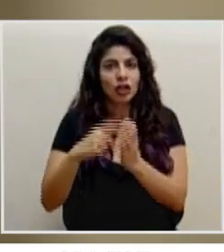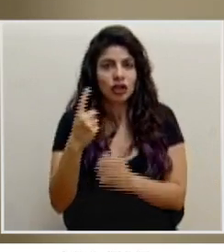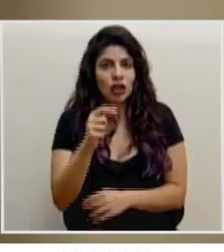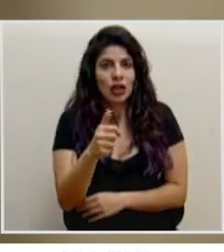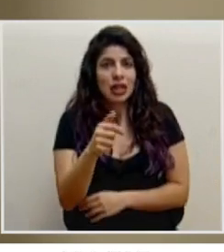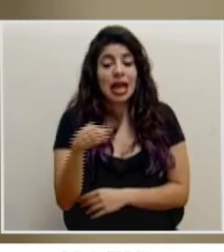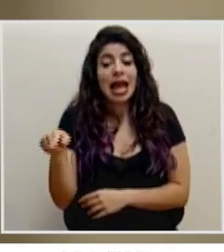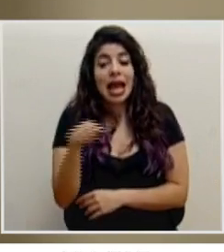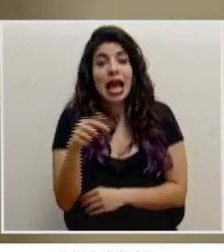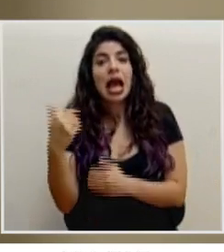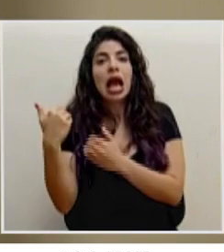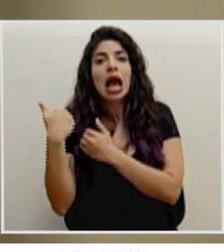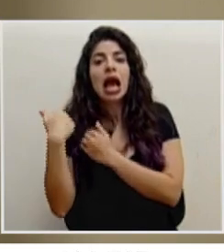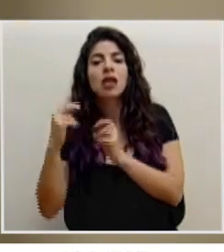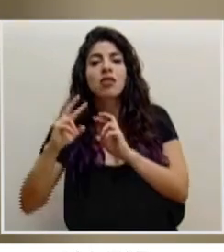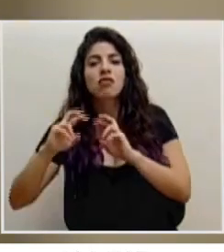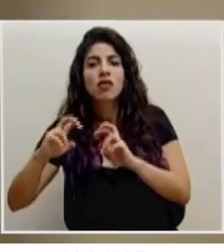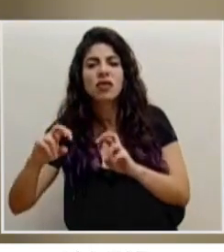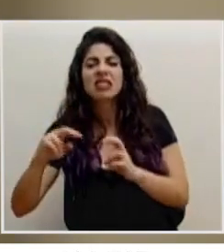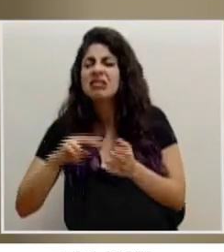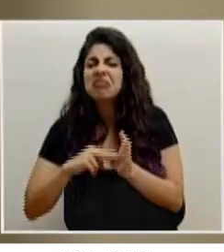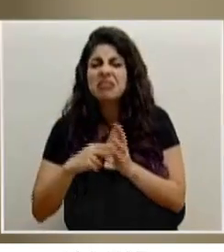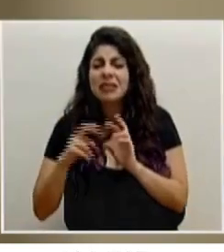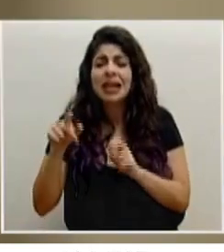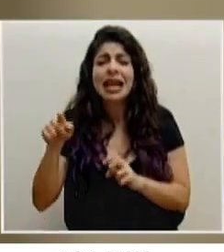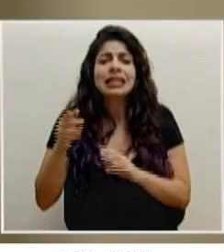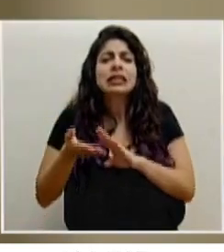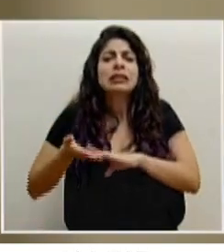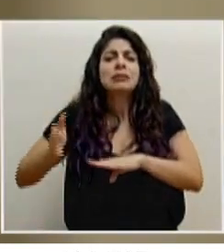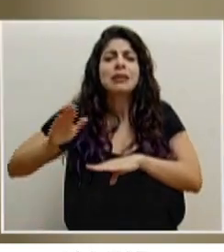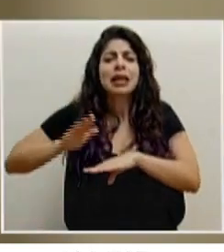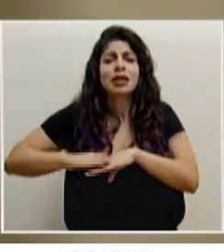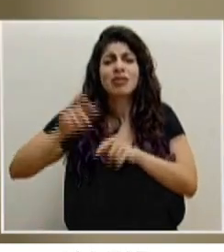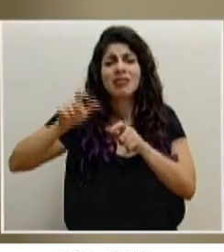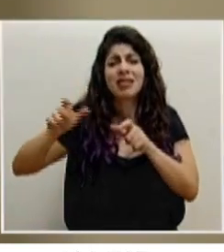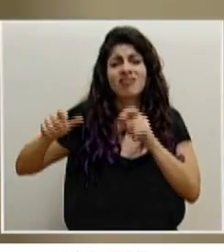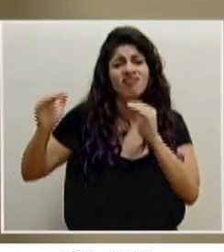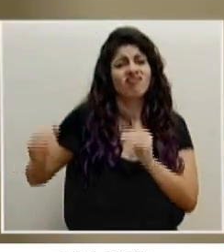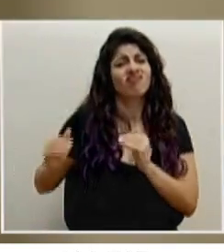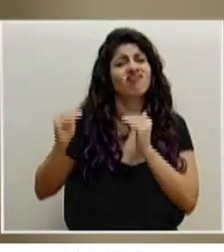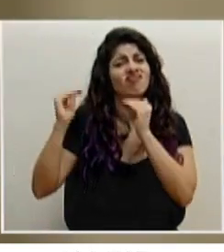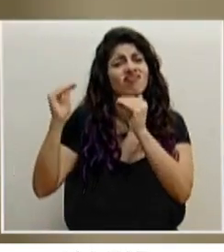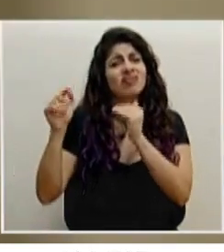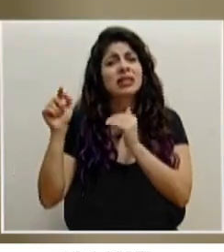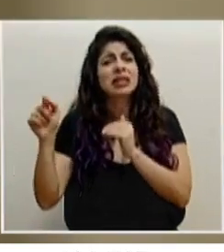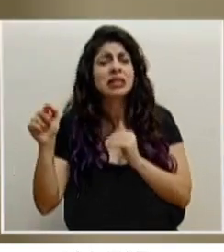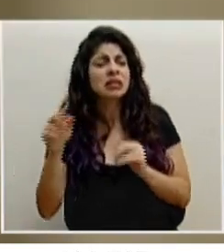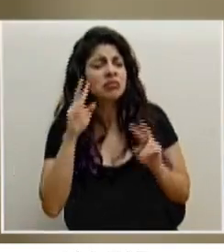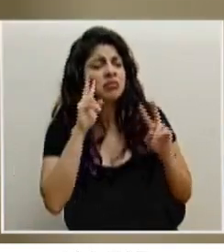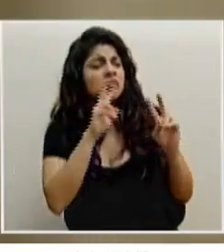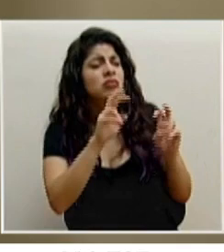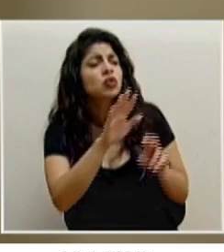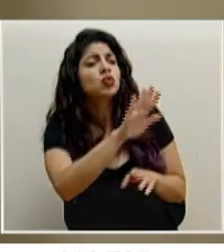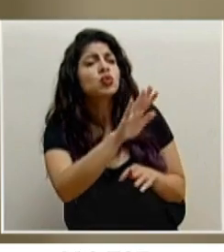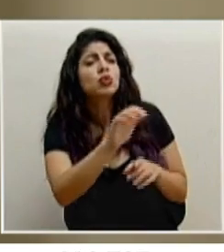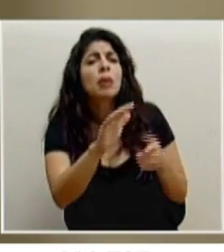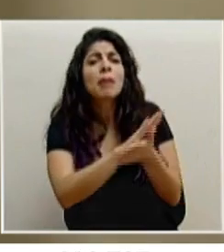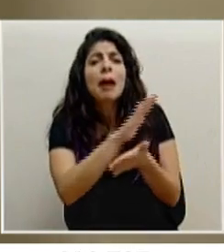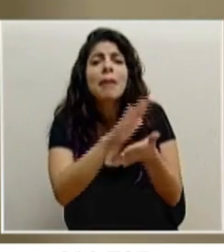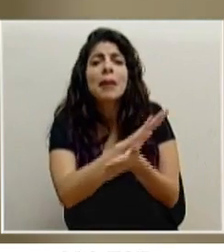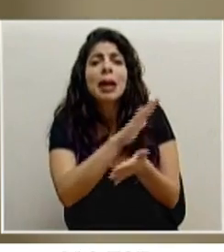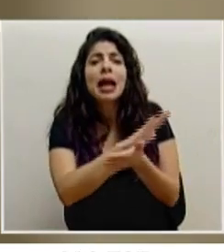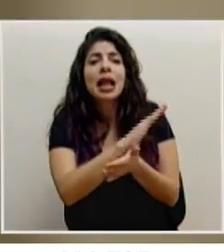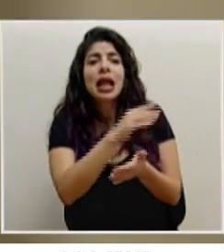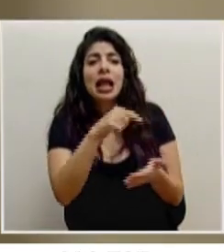hace esa revisión de esas agencias? Son expertos del más alto nivel, que cuando ellos agarran todos los ensayos, los papeles